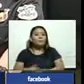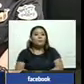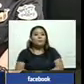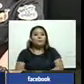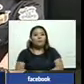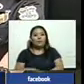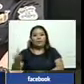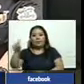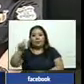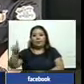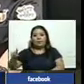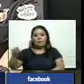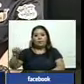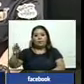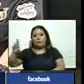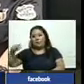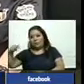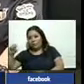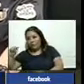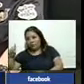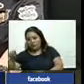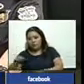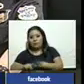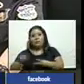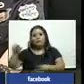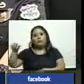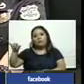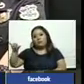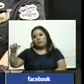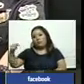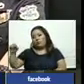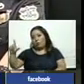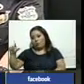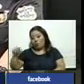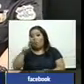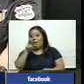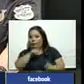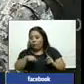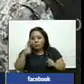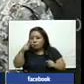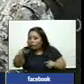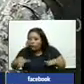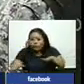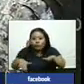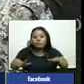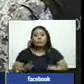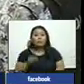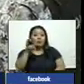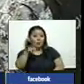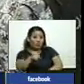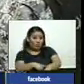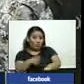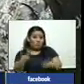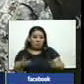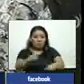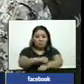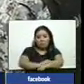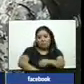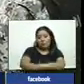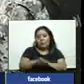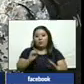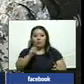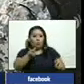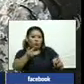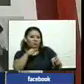de Zaragoza, Ayagualo, que es principalmente donde últimamente se ha estado moviendo. Al momento de la captura, las autoridades